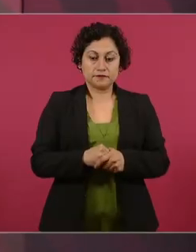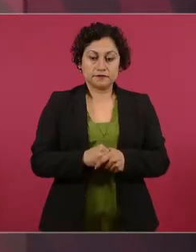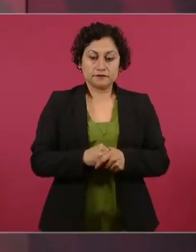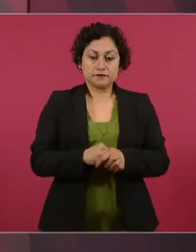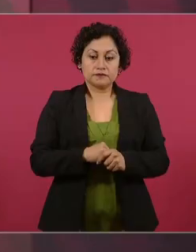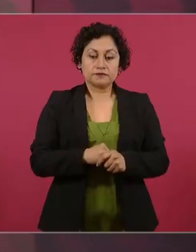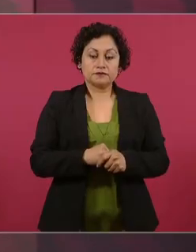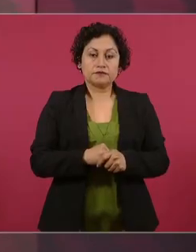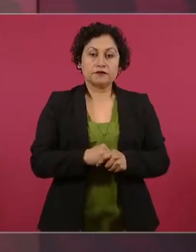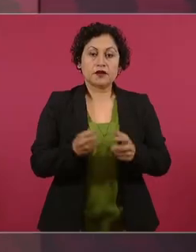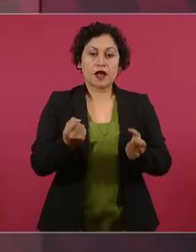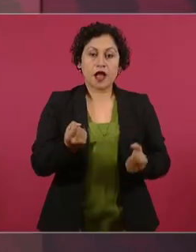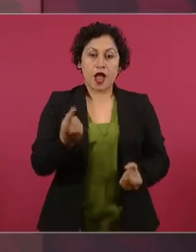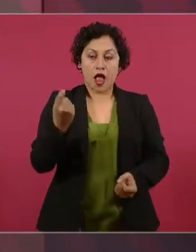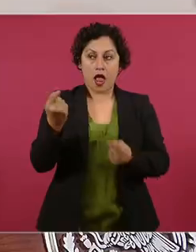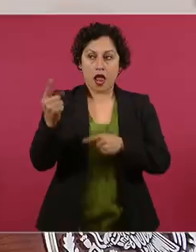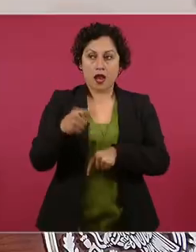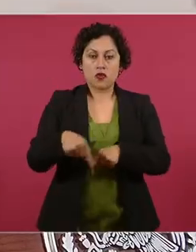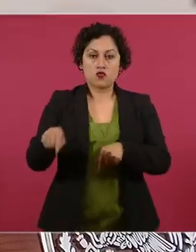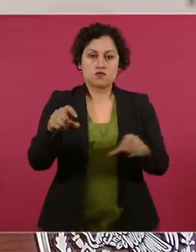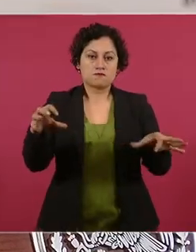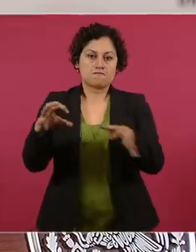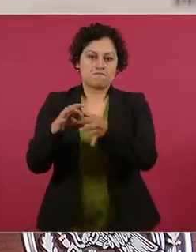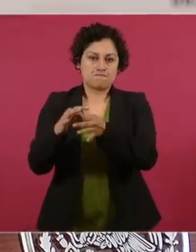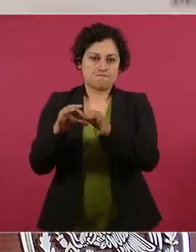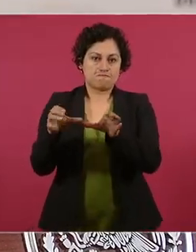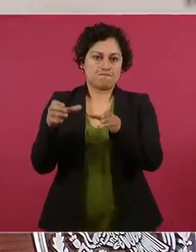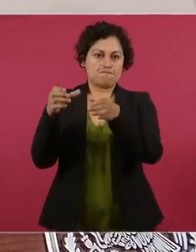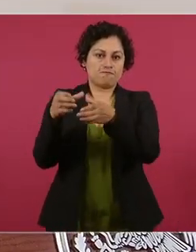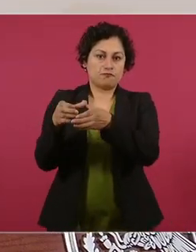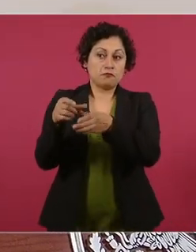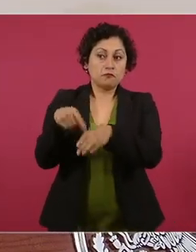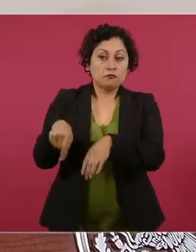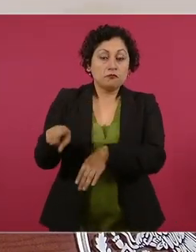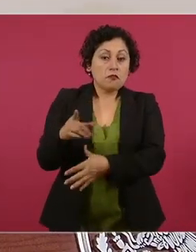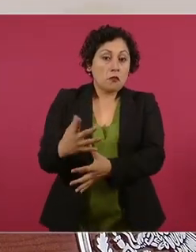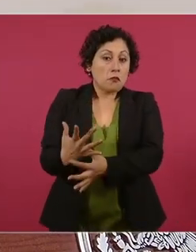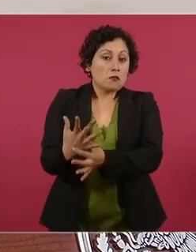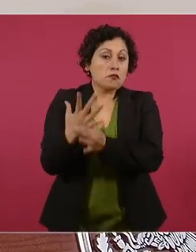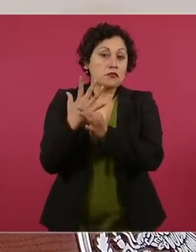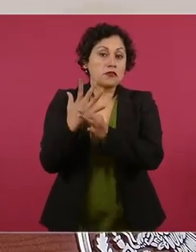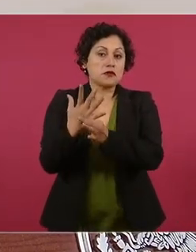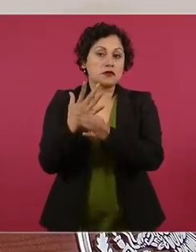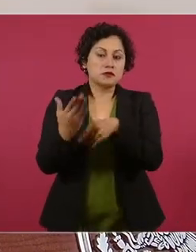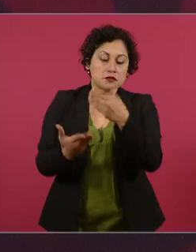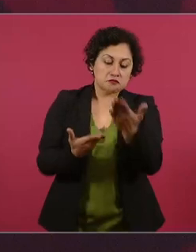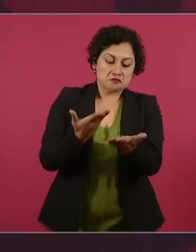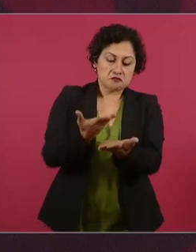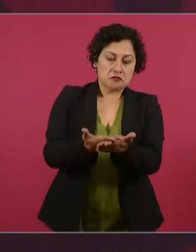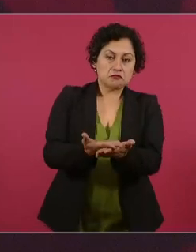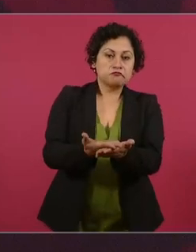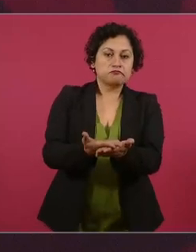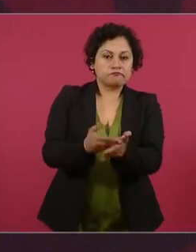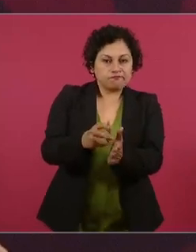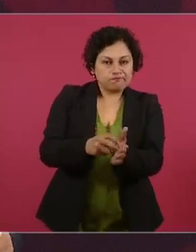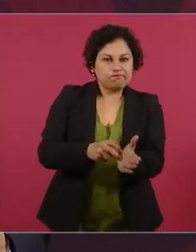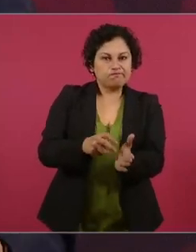estas reformas pueden, ¿sí?, ocasionar compromisos que impidan